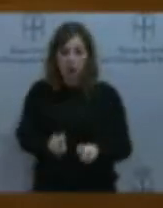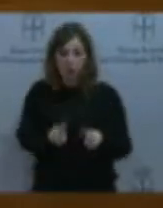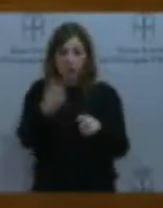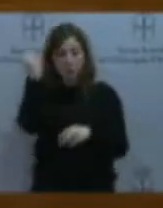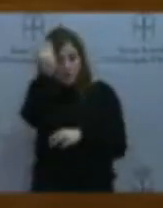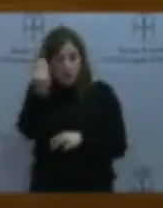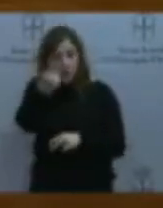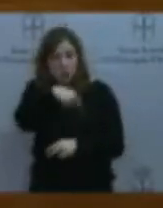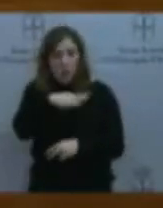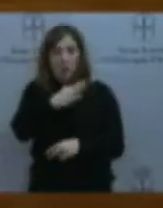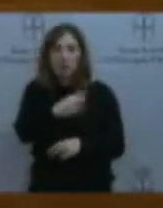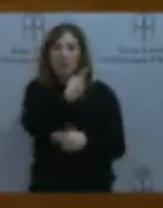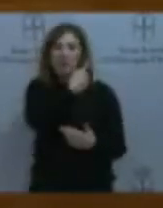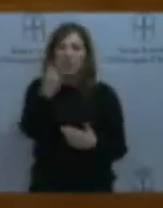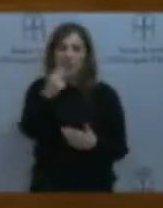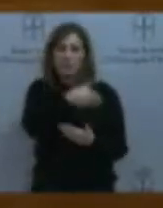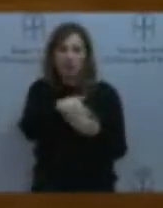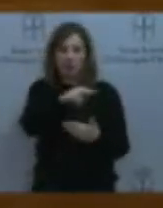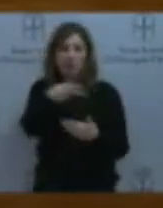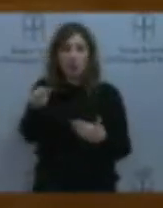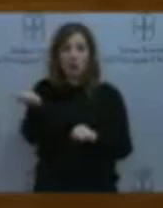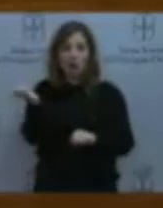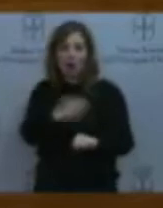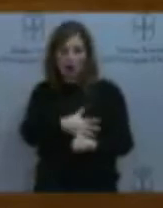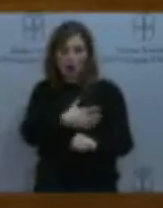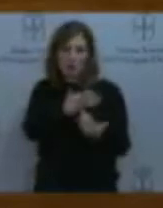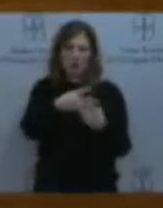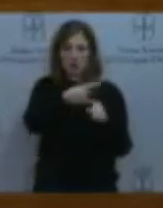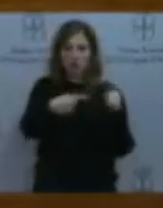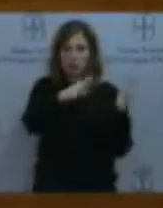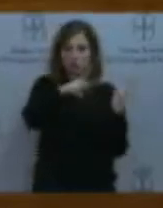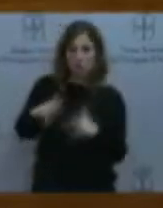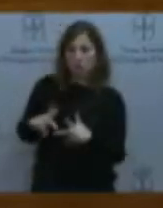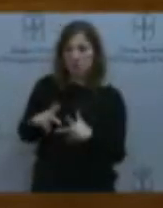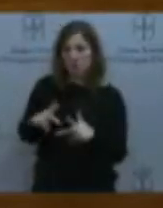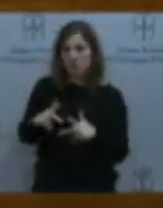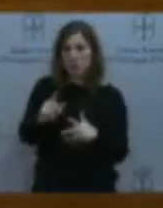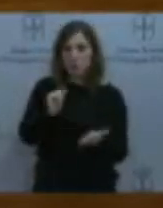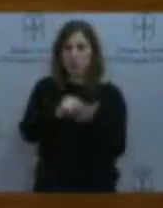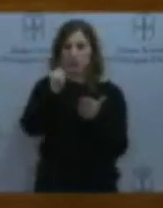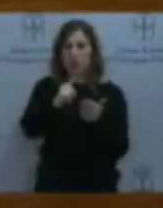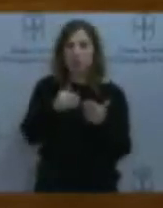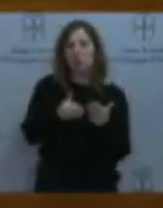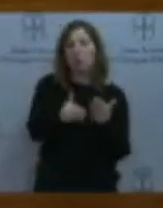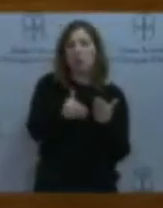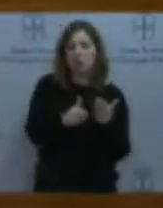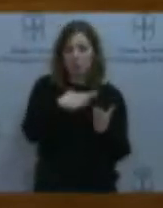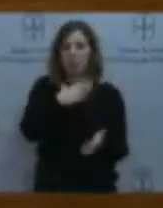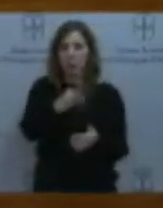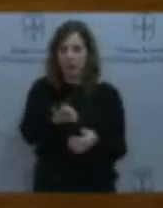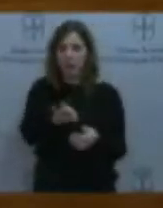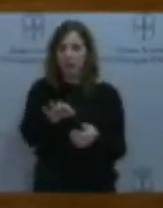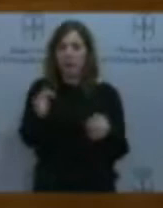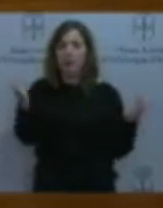ahorrar más de 100 millones en promedio, no de forma inmediata, pero sí en promedio, que tienen que